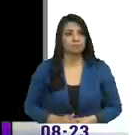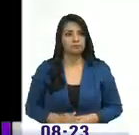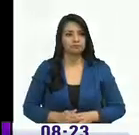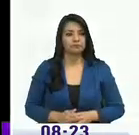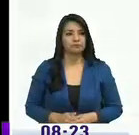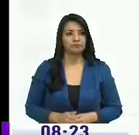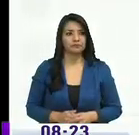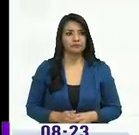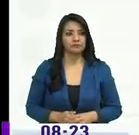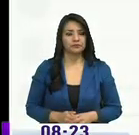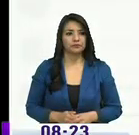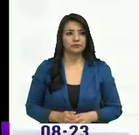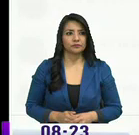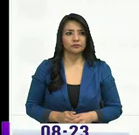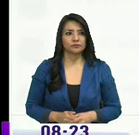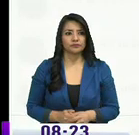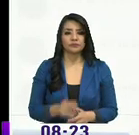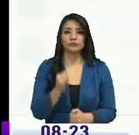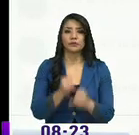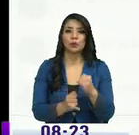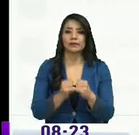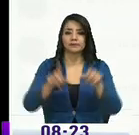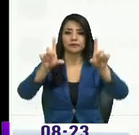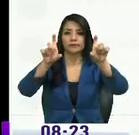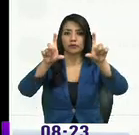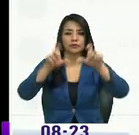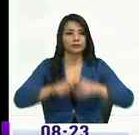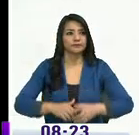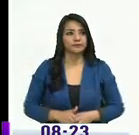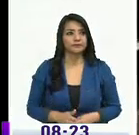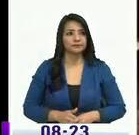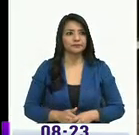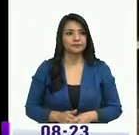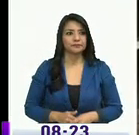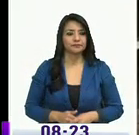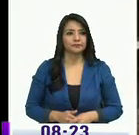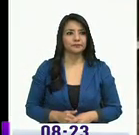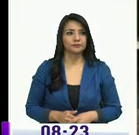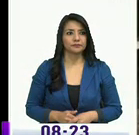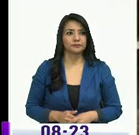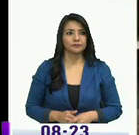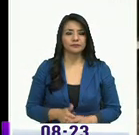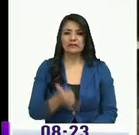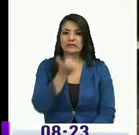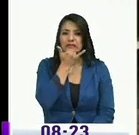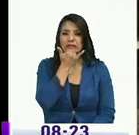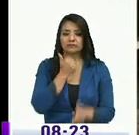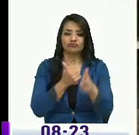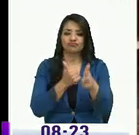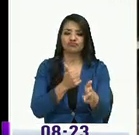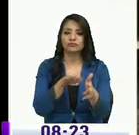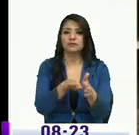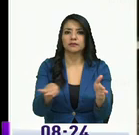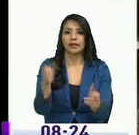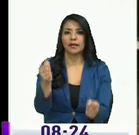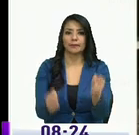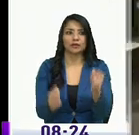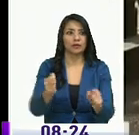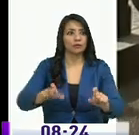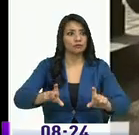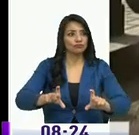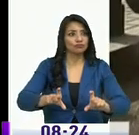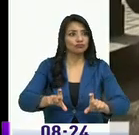terrible, terrible. Y esta última. Miren lo que pasa. Mal estacionada esta camioneta. Vamos a leer la